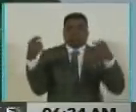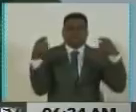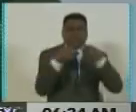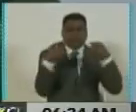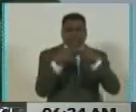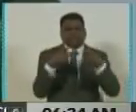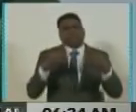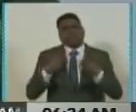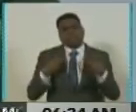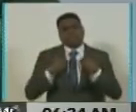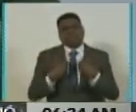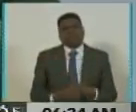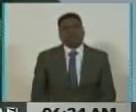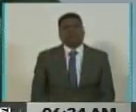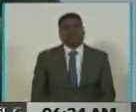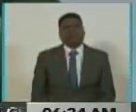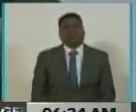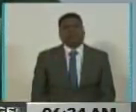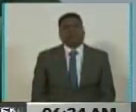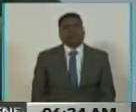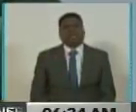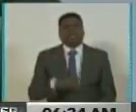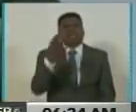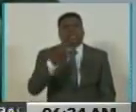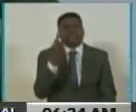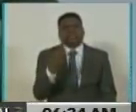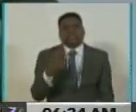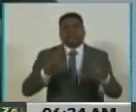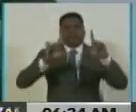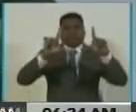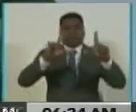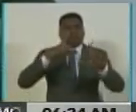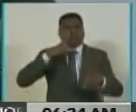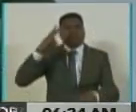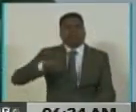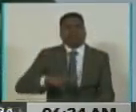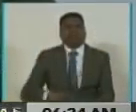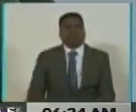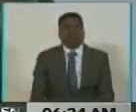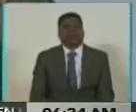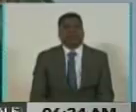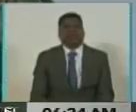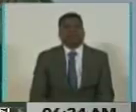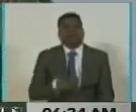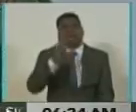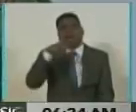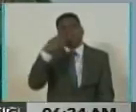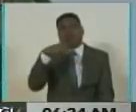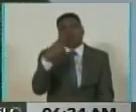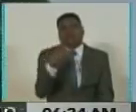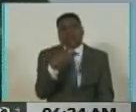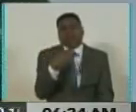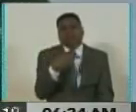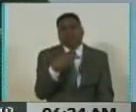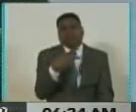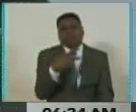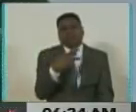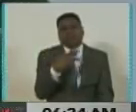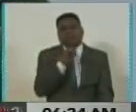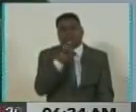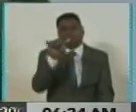viviendo. De manera entonces que los medios siempre te transmiten una realidad políticamente perversa,